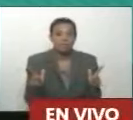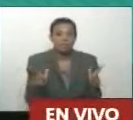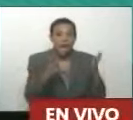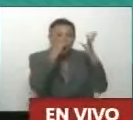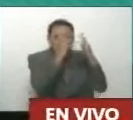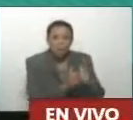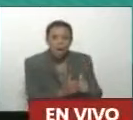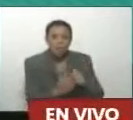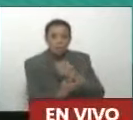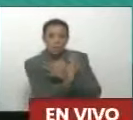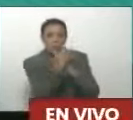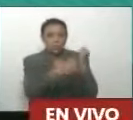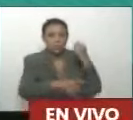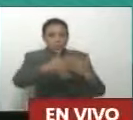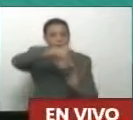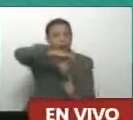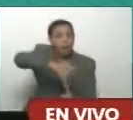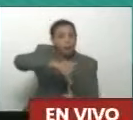mecanicista, dogmática, falsa,